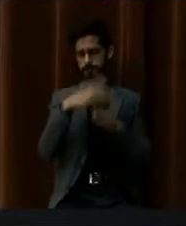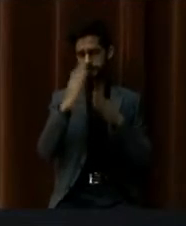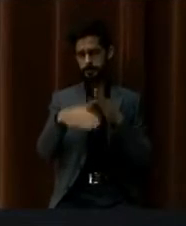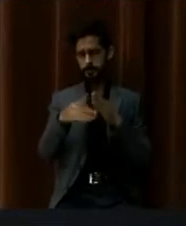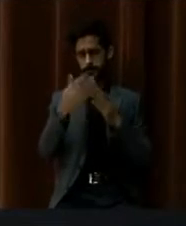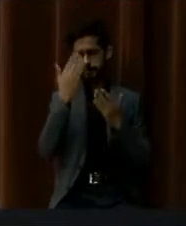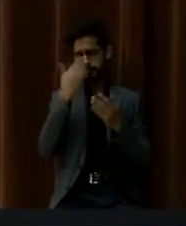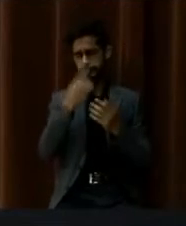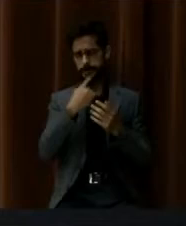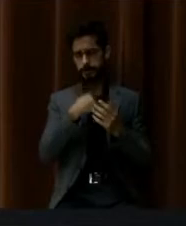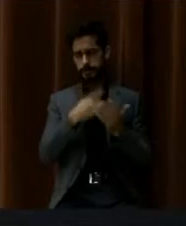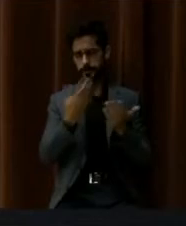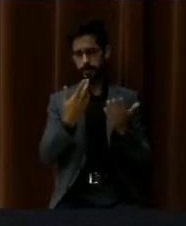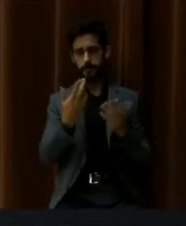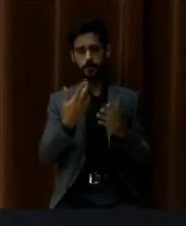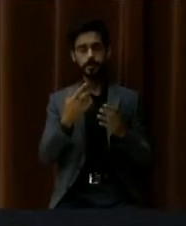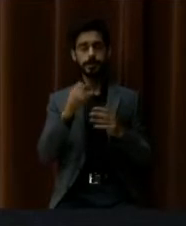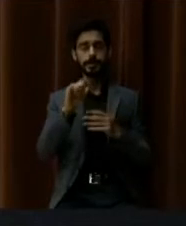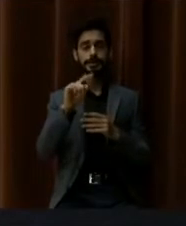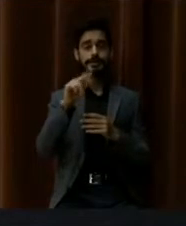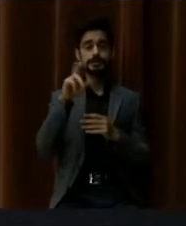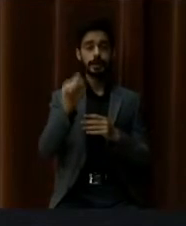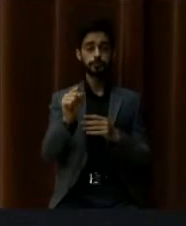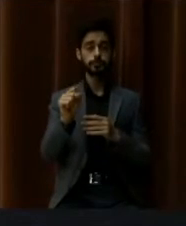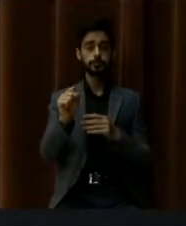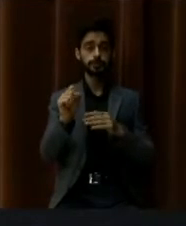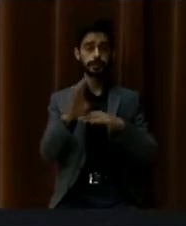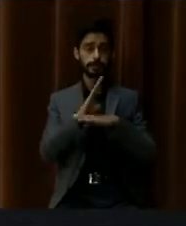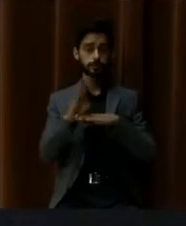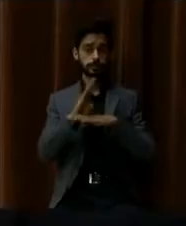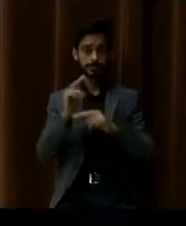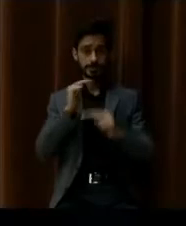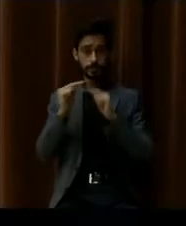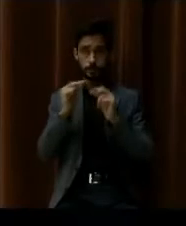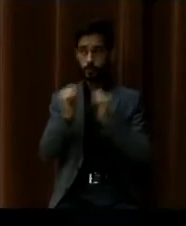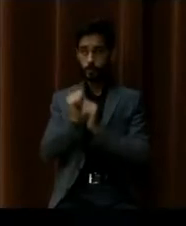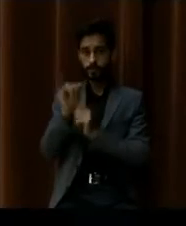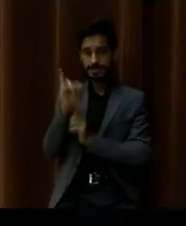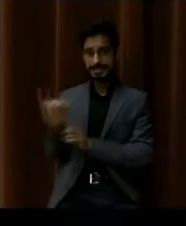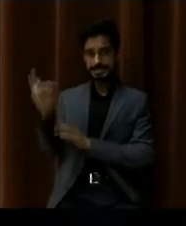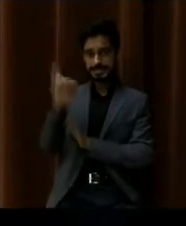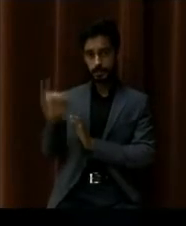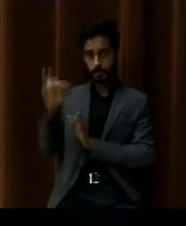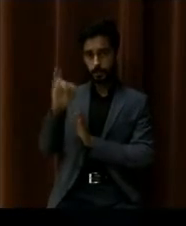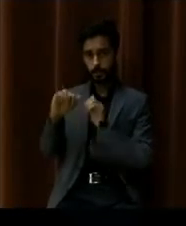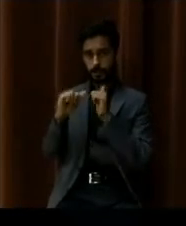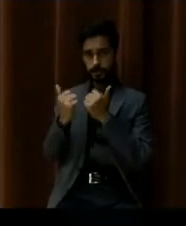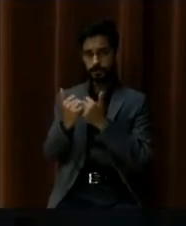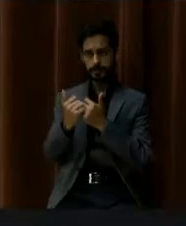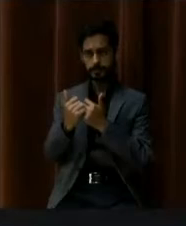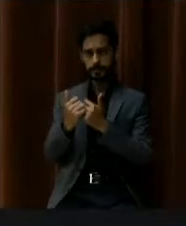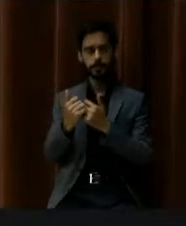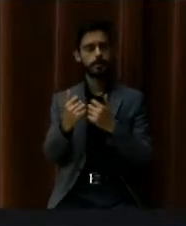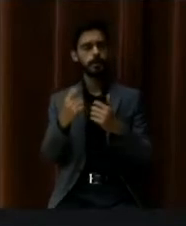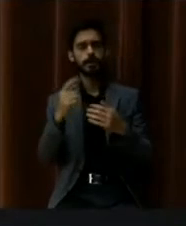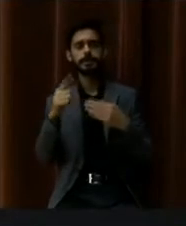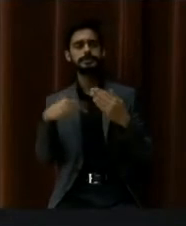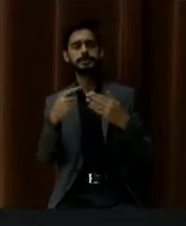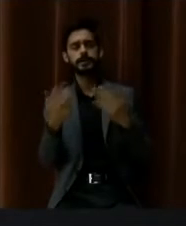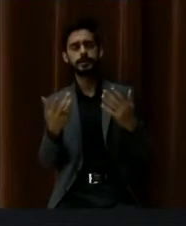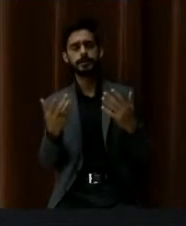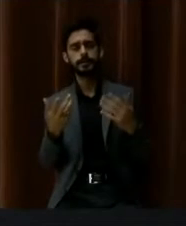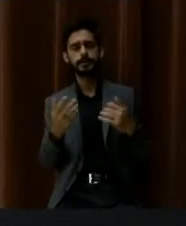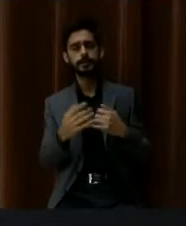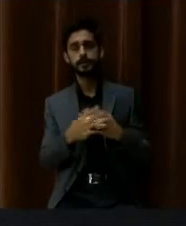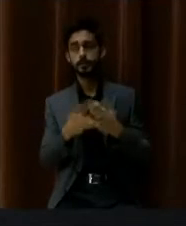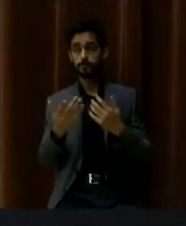el estatus de negociaciones con las compañías de seguros sobre usted ustedes tienen alguna